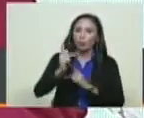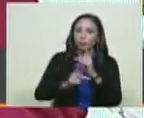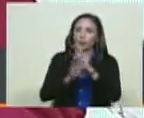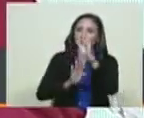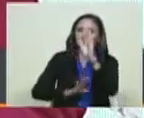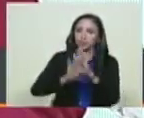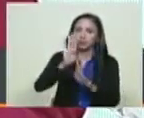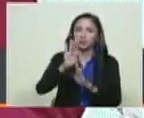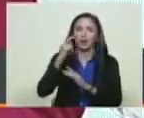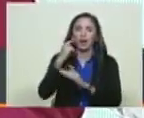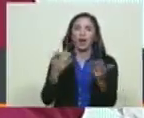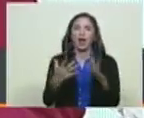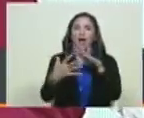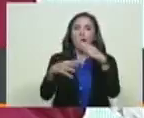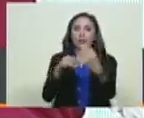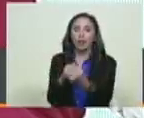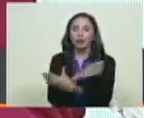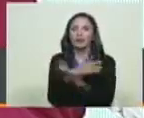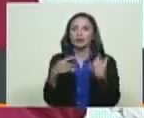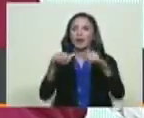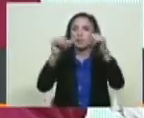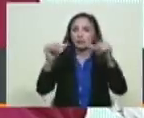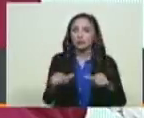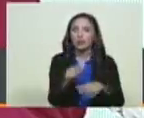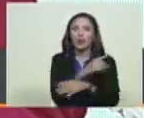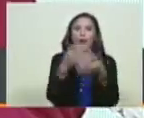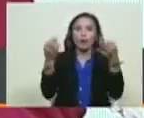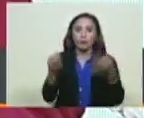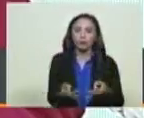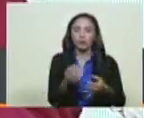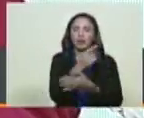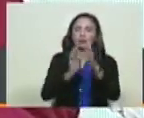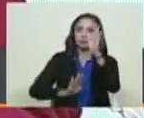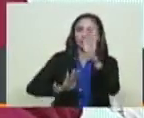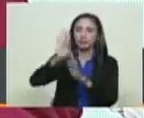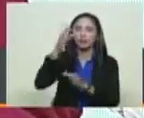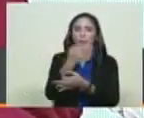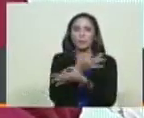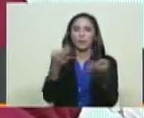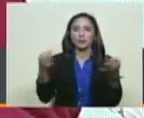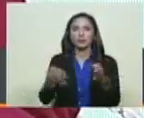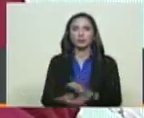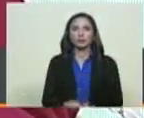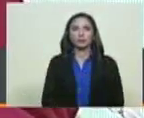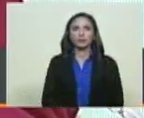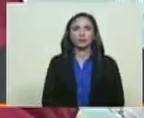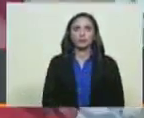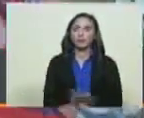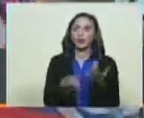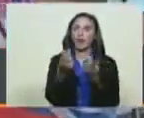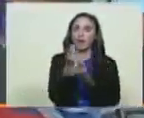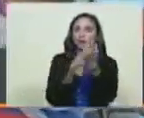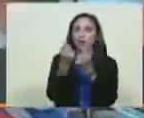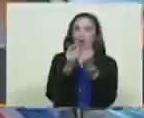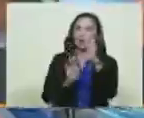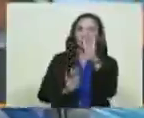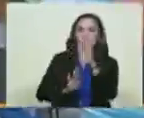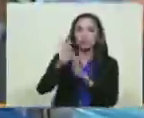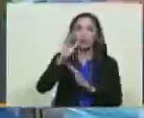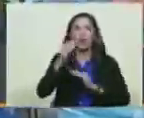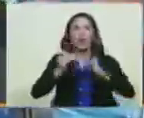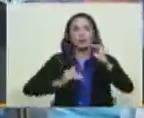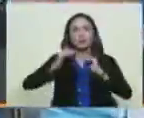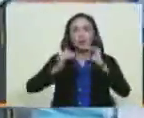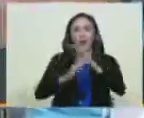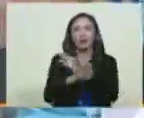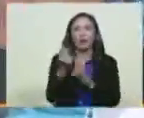6 a la definitivamente y tenga éxito total en la recuperación del equilibrio económico